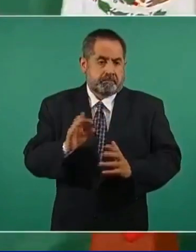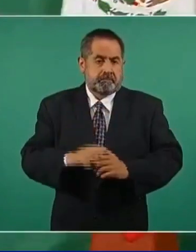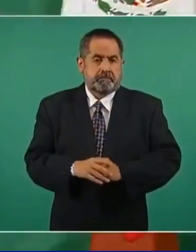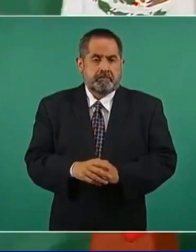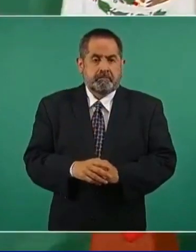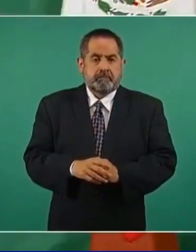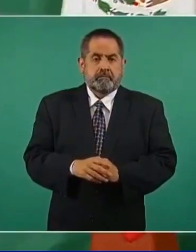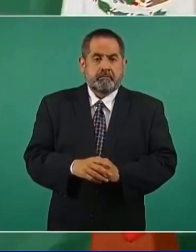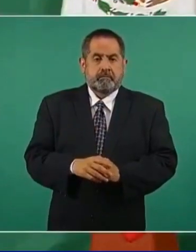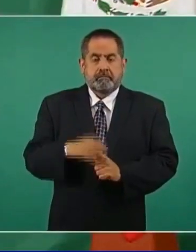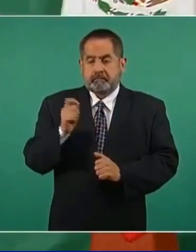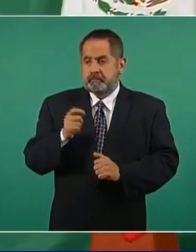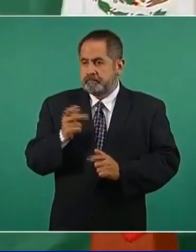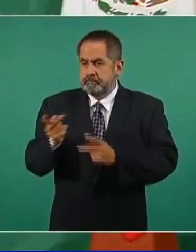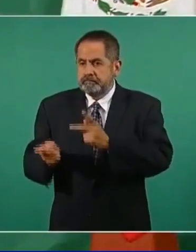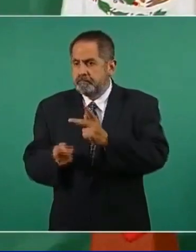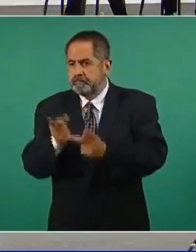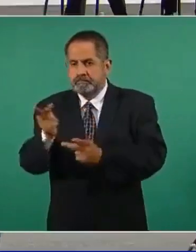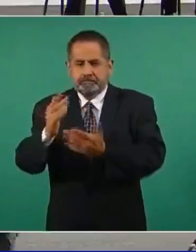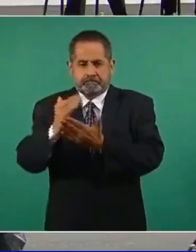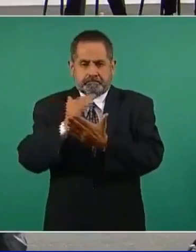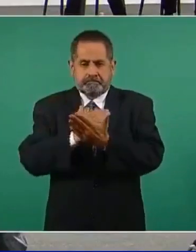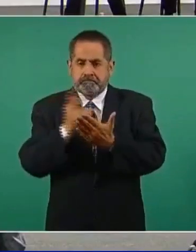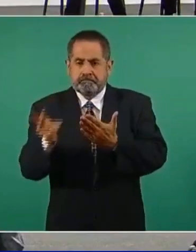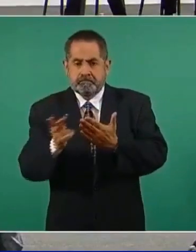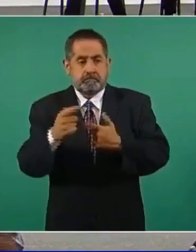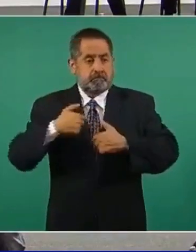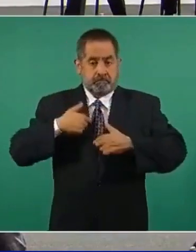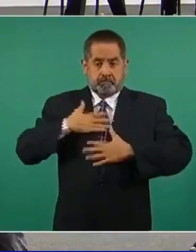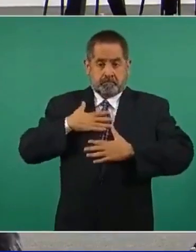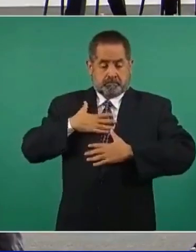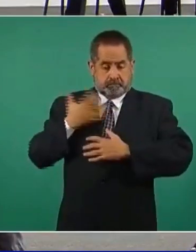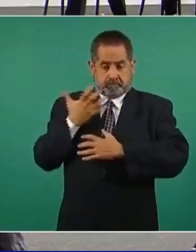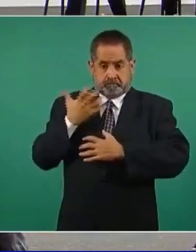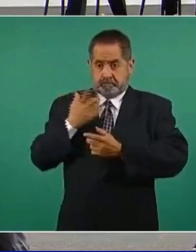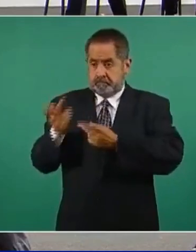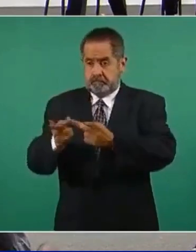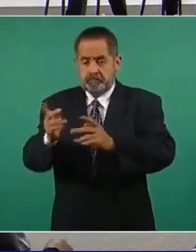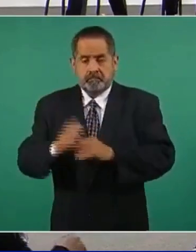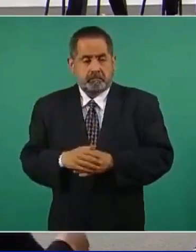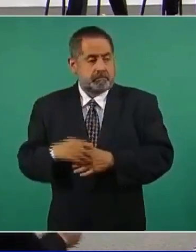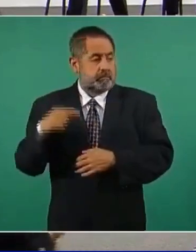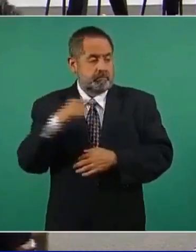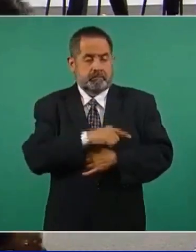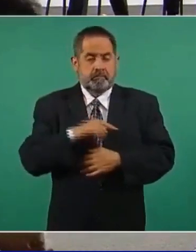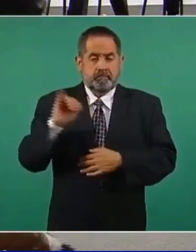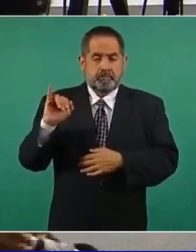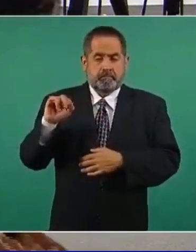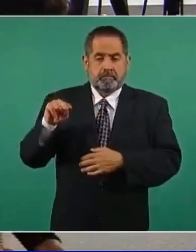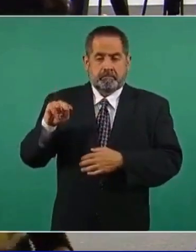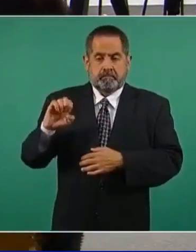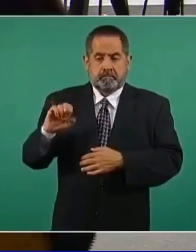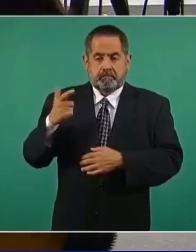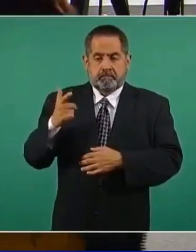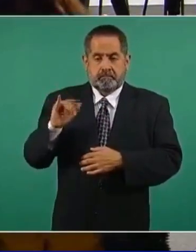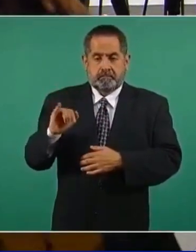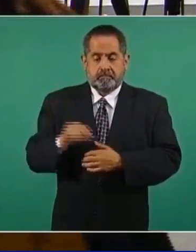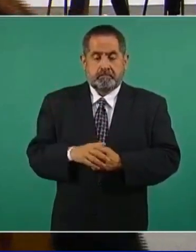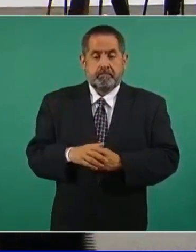Y esta encuesta no la hicimos nosotros, es del INEGI.